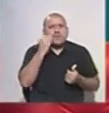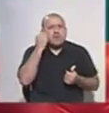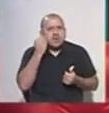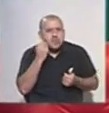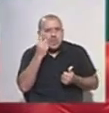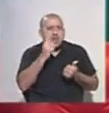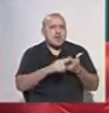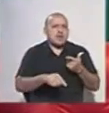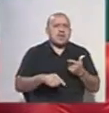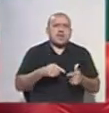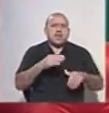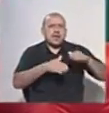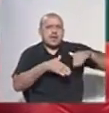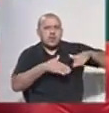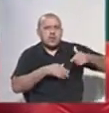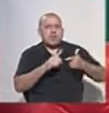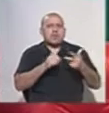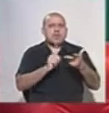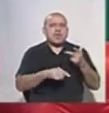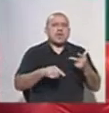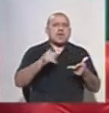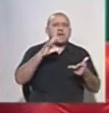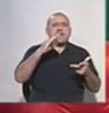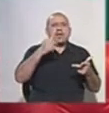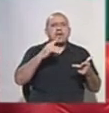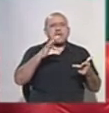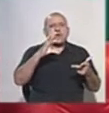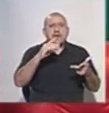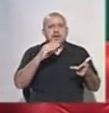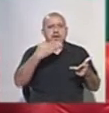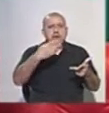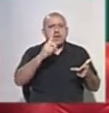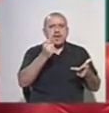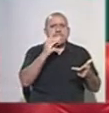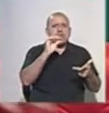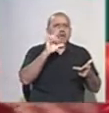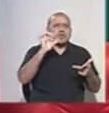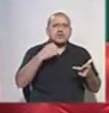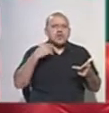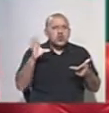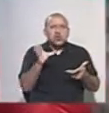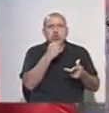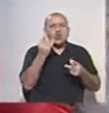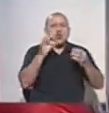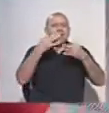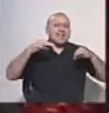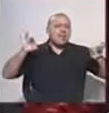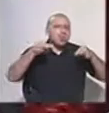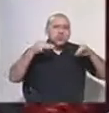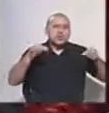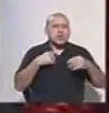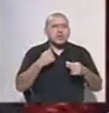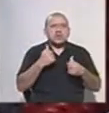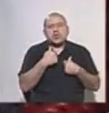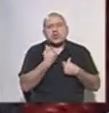desde, yo qué sé, ir Blades, curtimos, yo qué sé, de todas las músicas que te puedas imaginar, las curtimos porque nos gusta la música. Y yo no canto en portugués,